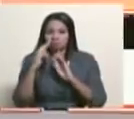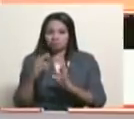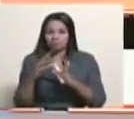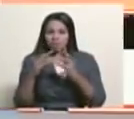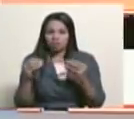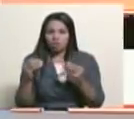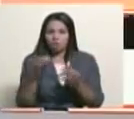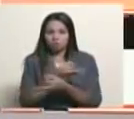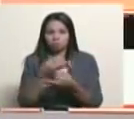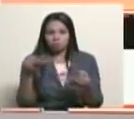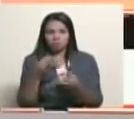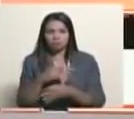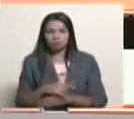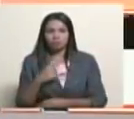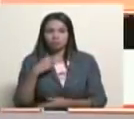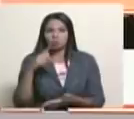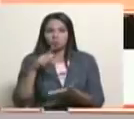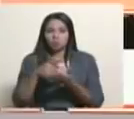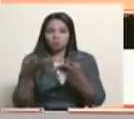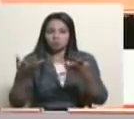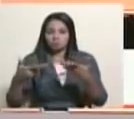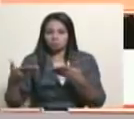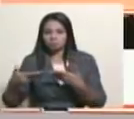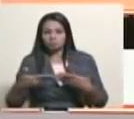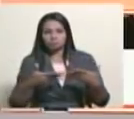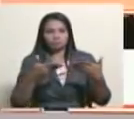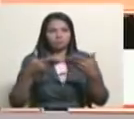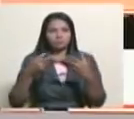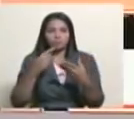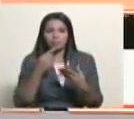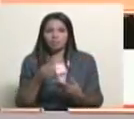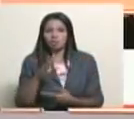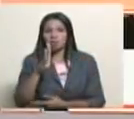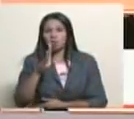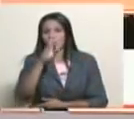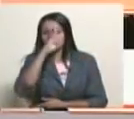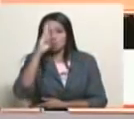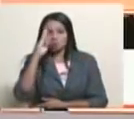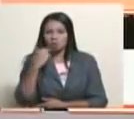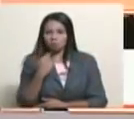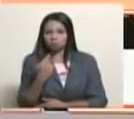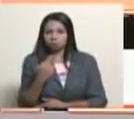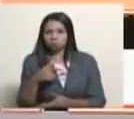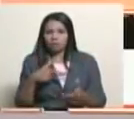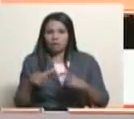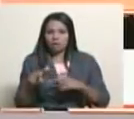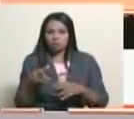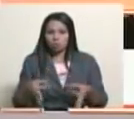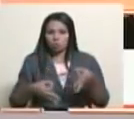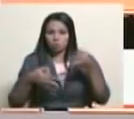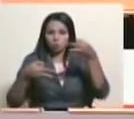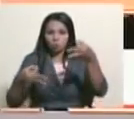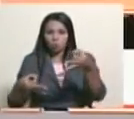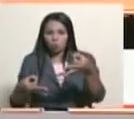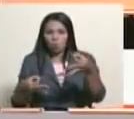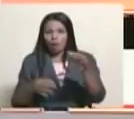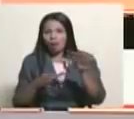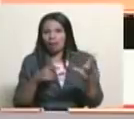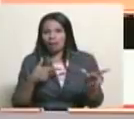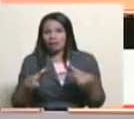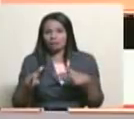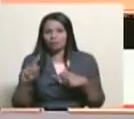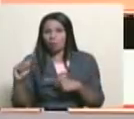de calidad. Por eso he venido a recibir, me dijo Diosdado, que ya había un documento de avanzada, un